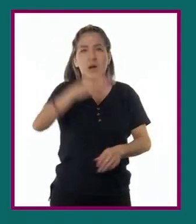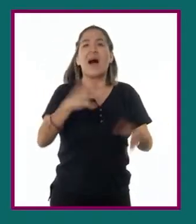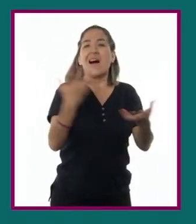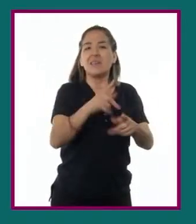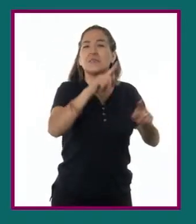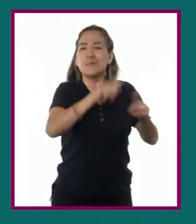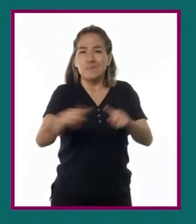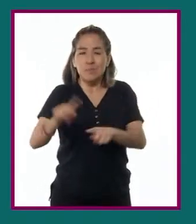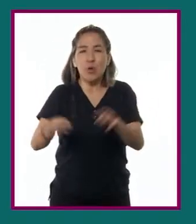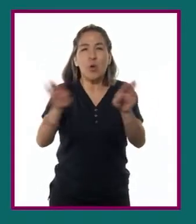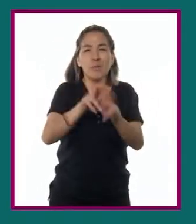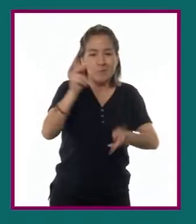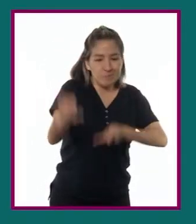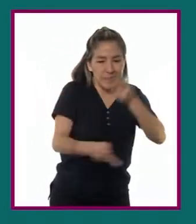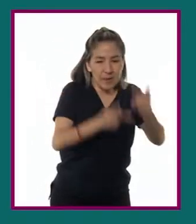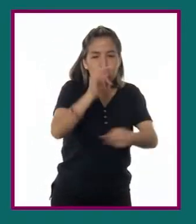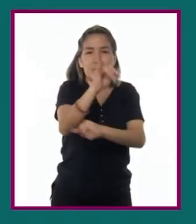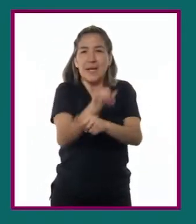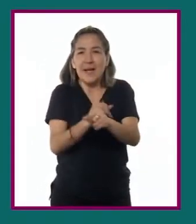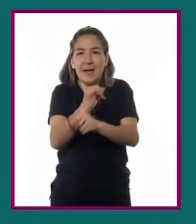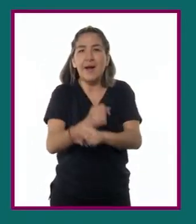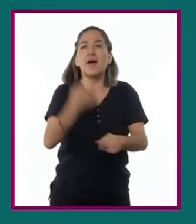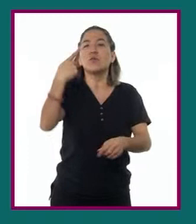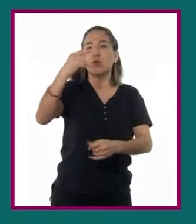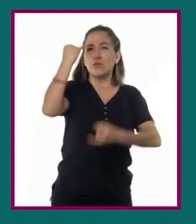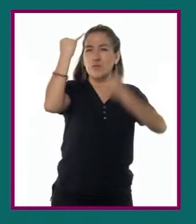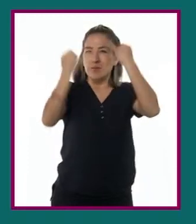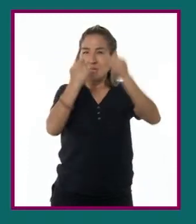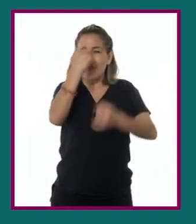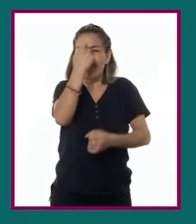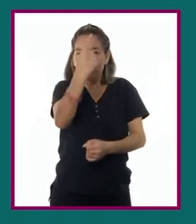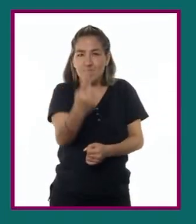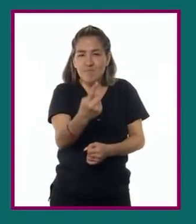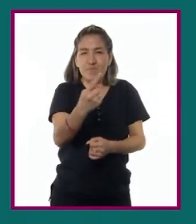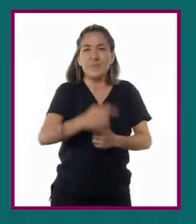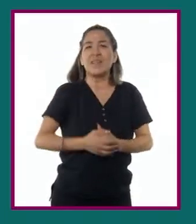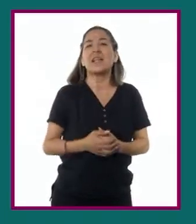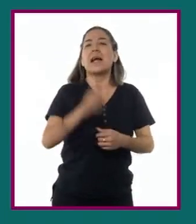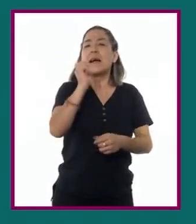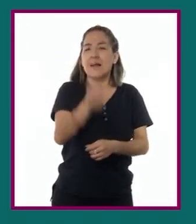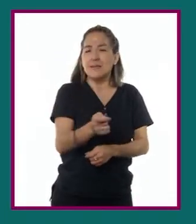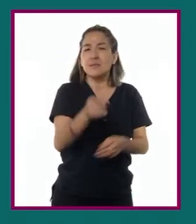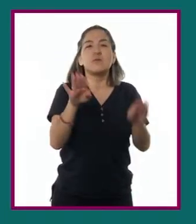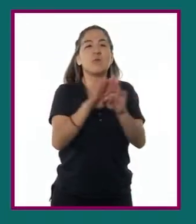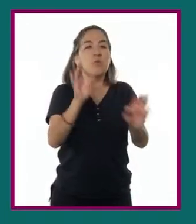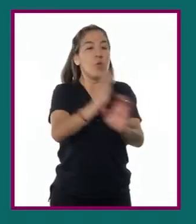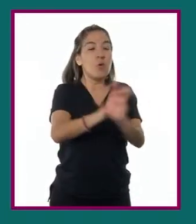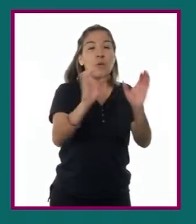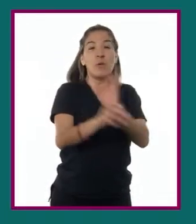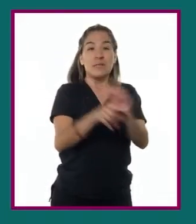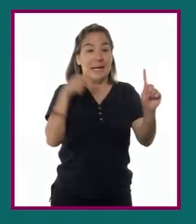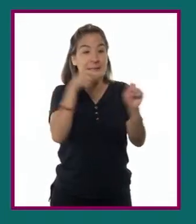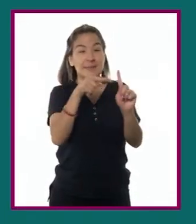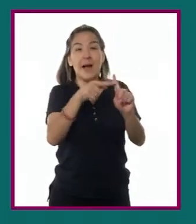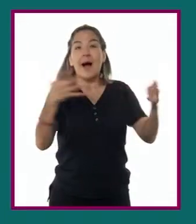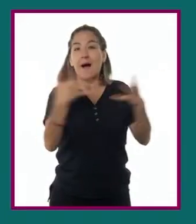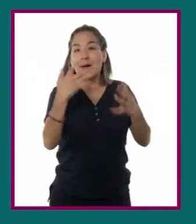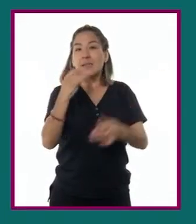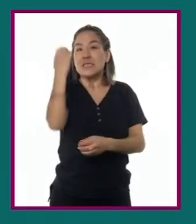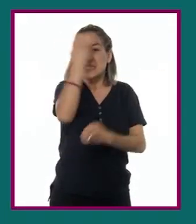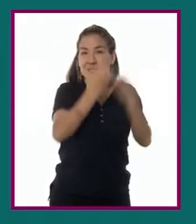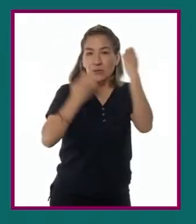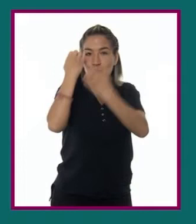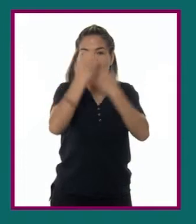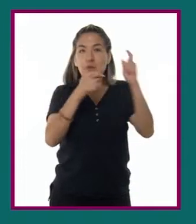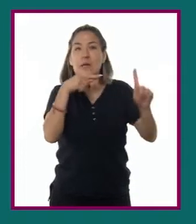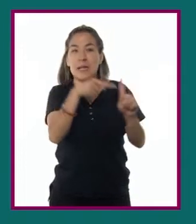la indagación sistemática, creativa y rigurosa, de acuerdo al objeto de estudio mediante